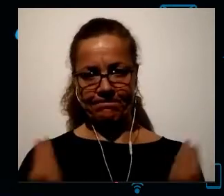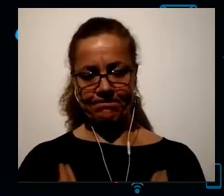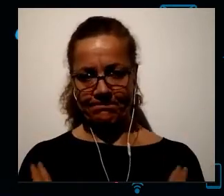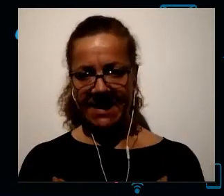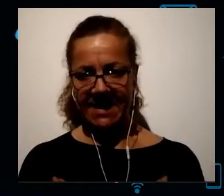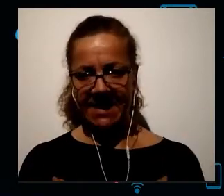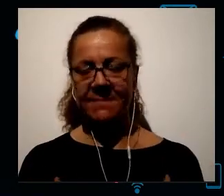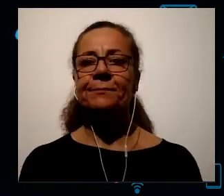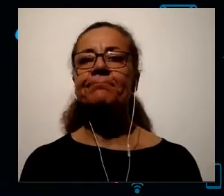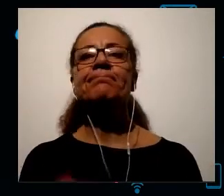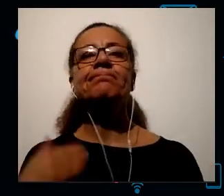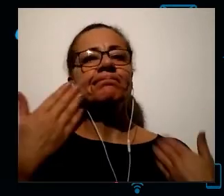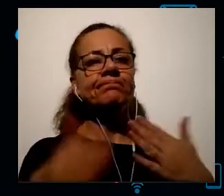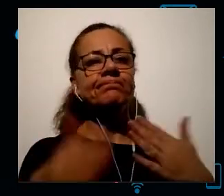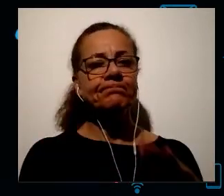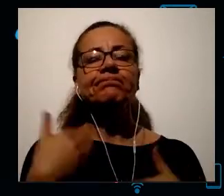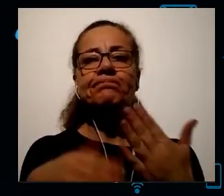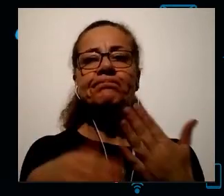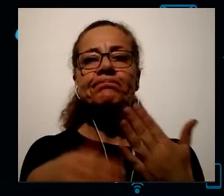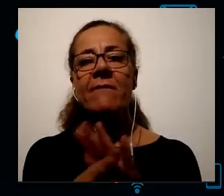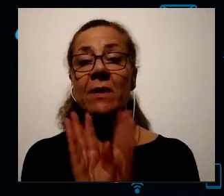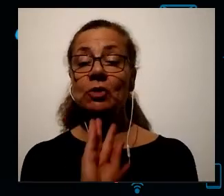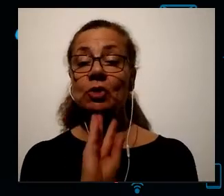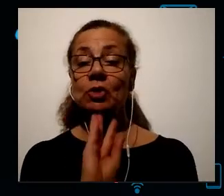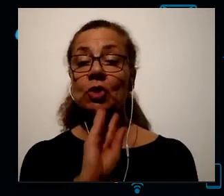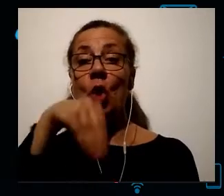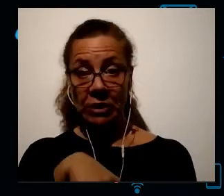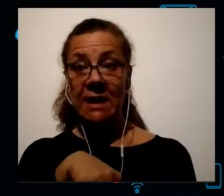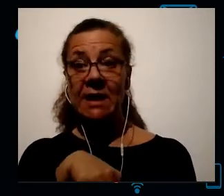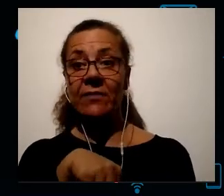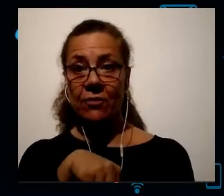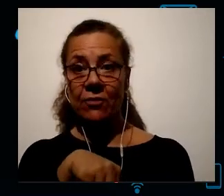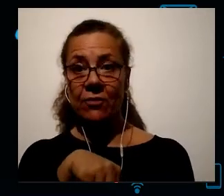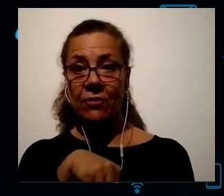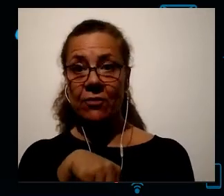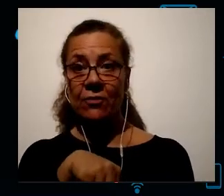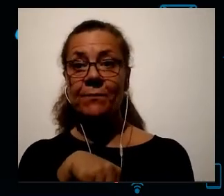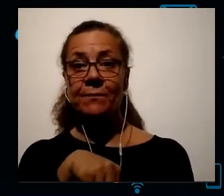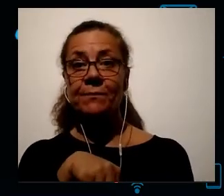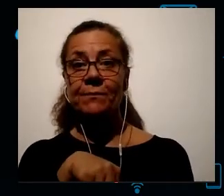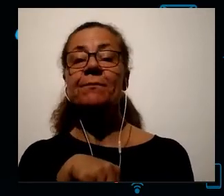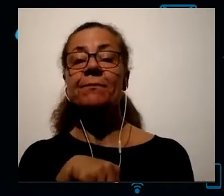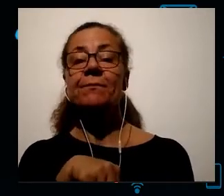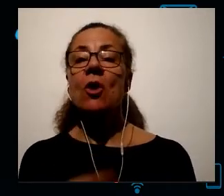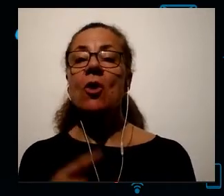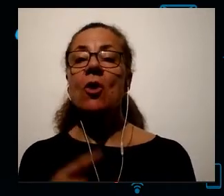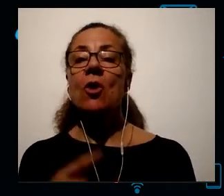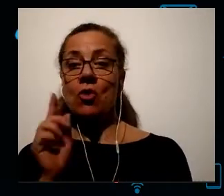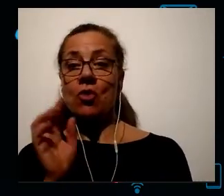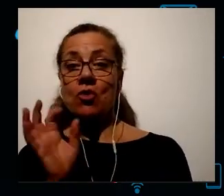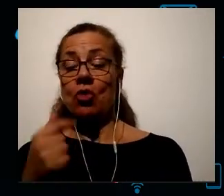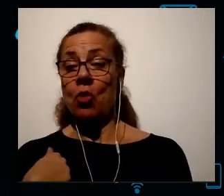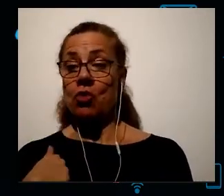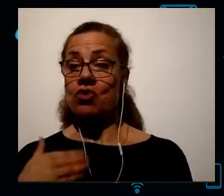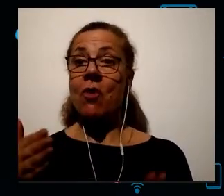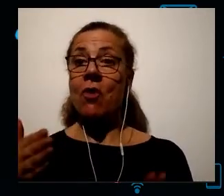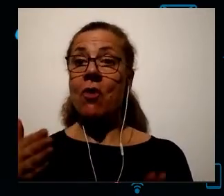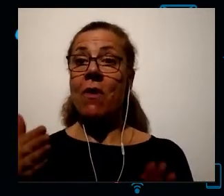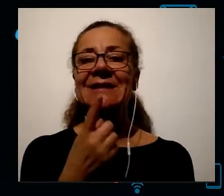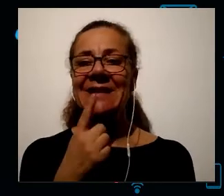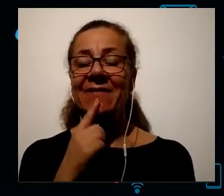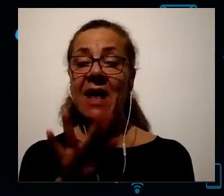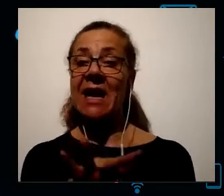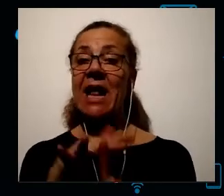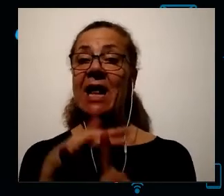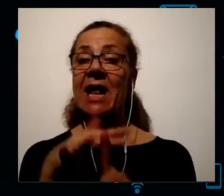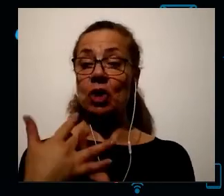avanzando en el contenido así si nos vamos a antes decían cuando veces cuando pensamos en el entorno de